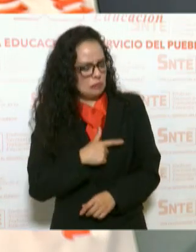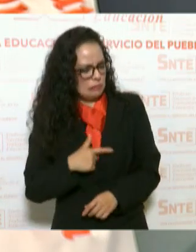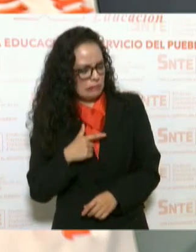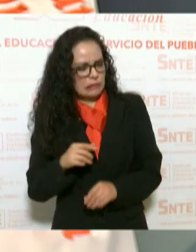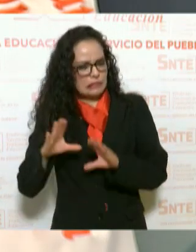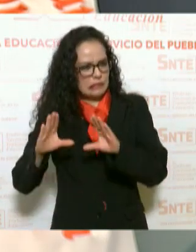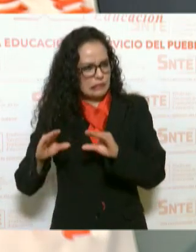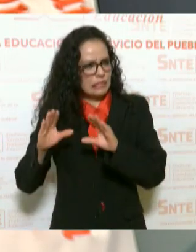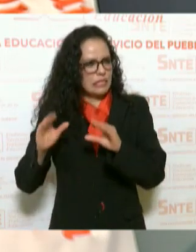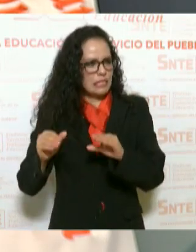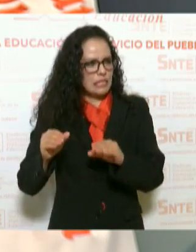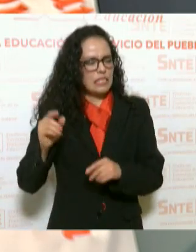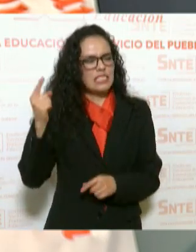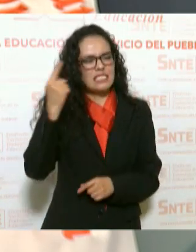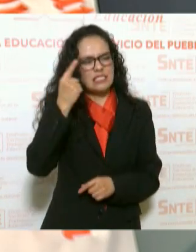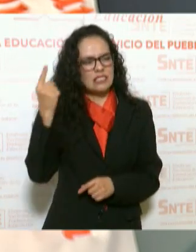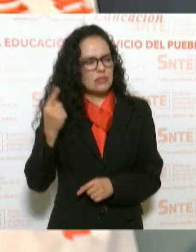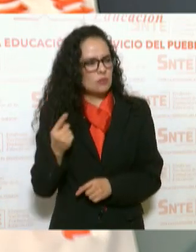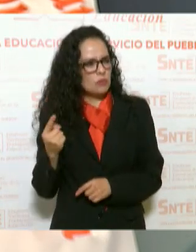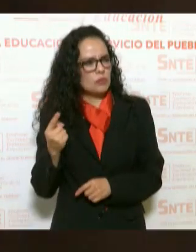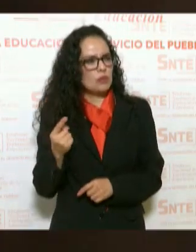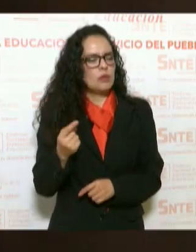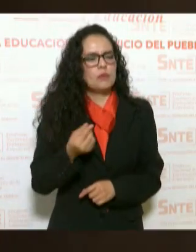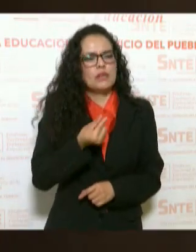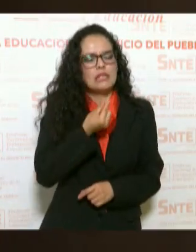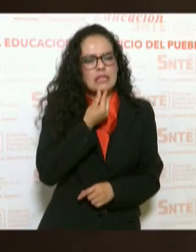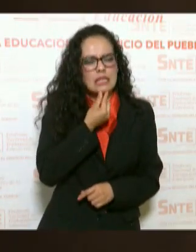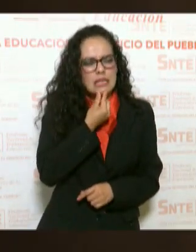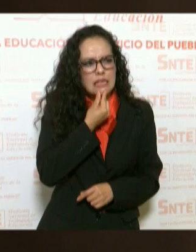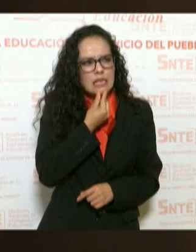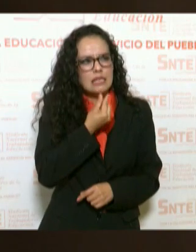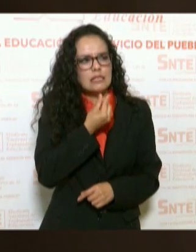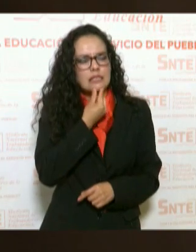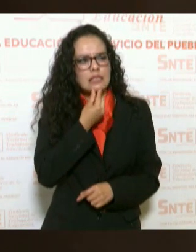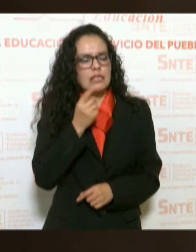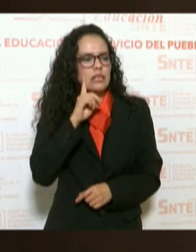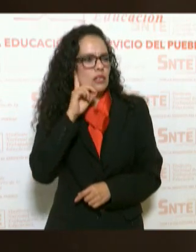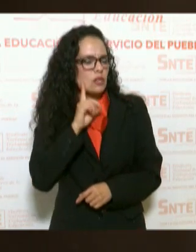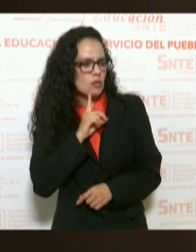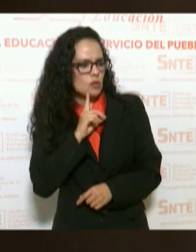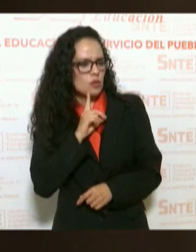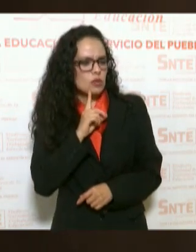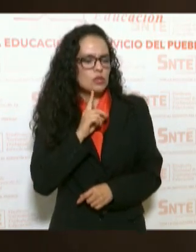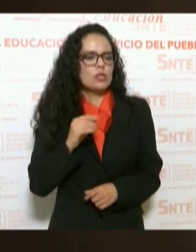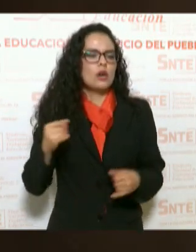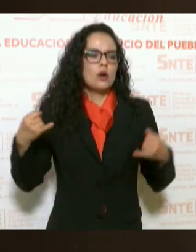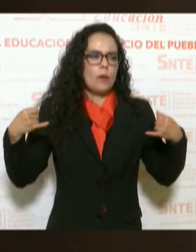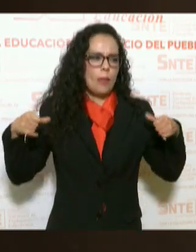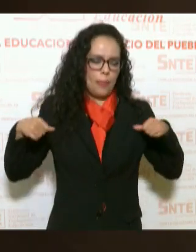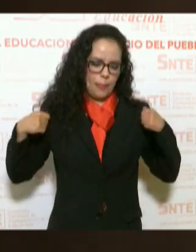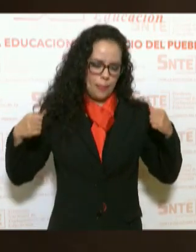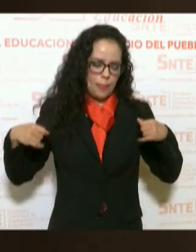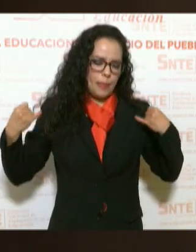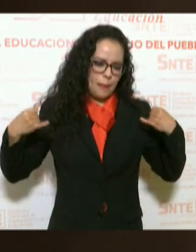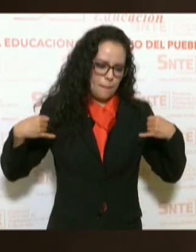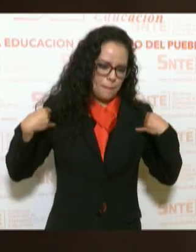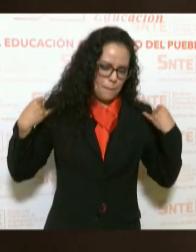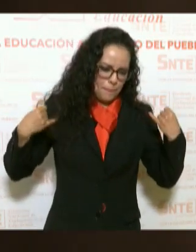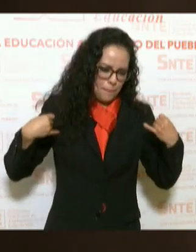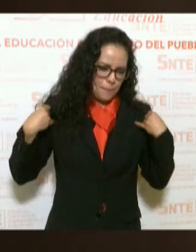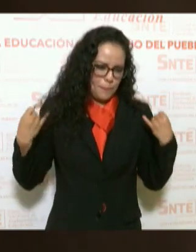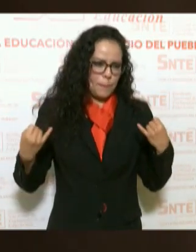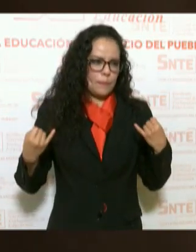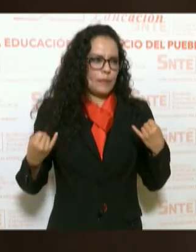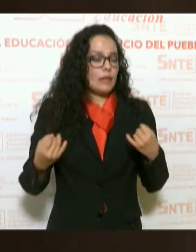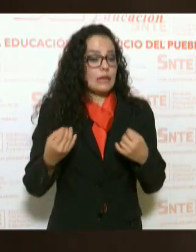que reciben las niñas, niños, adolescentes y jóvenes sea de excelencia y sea útil en